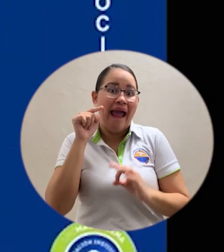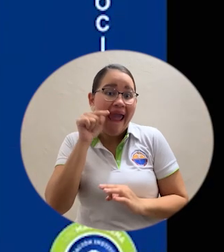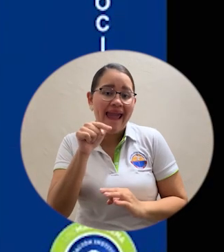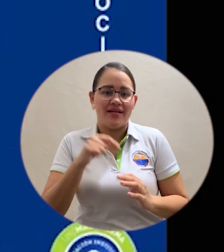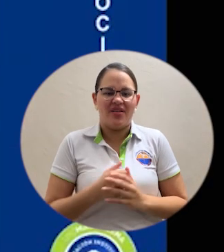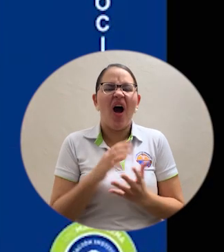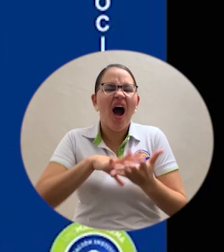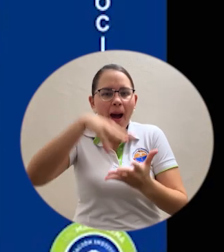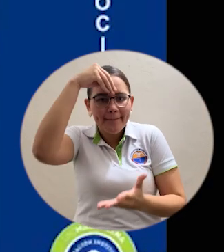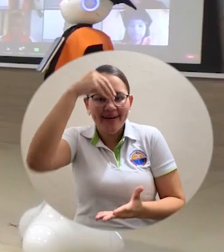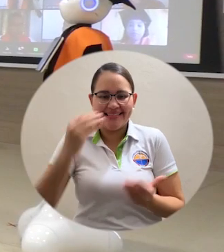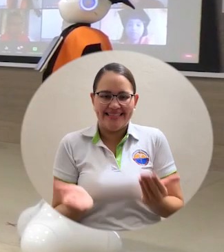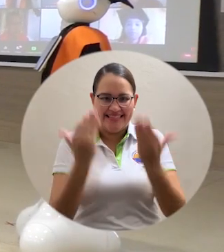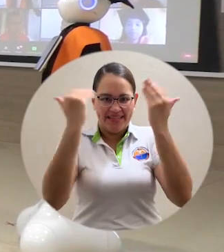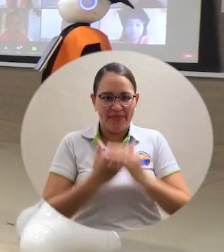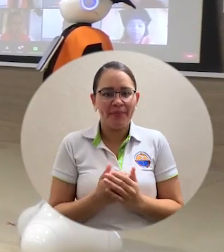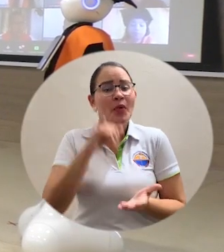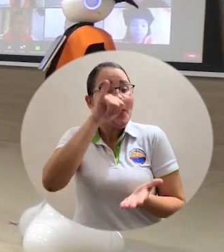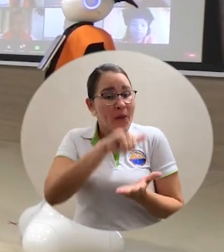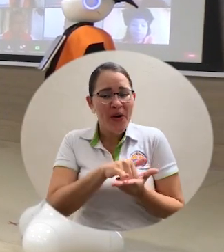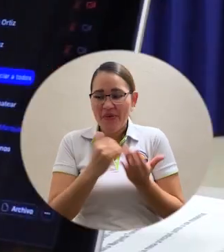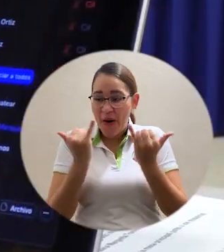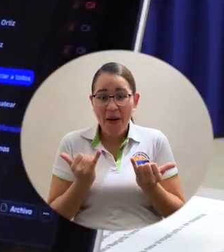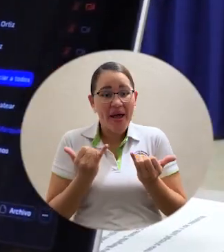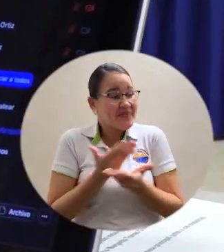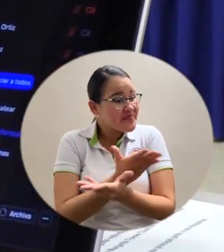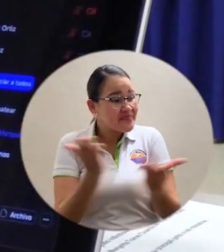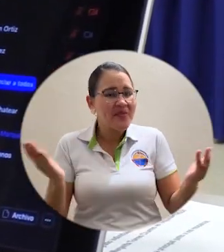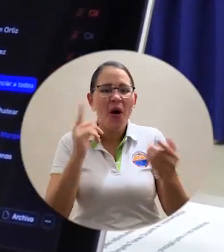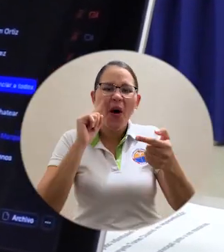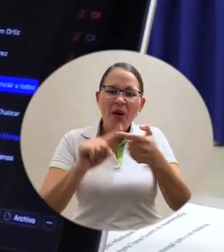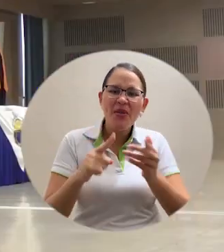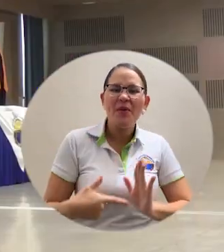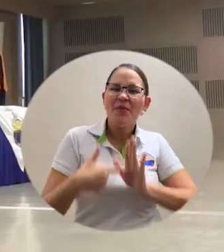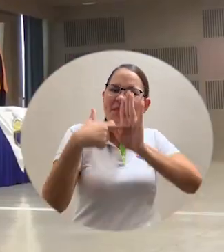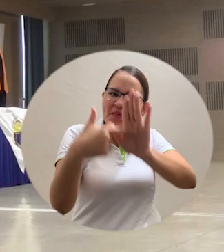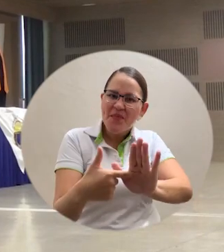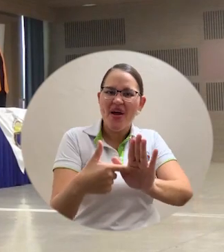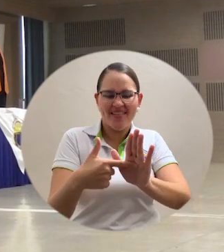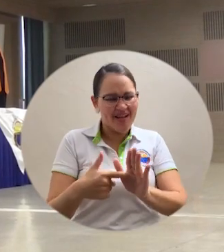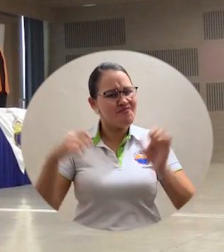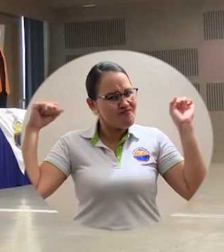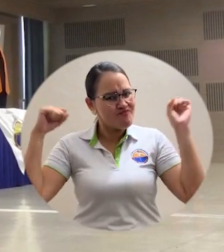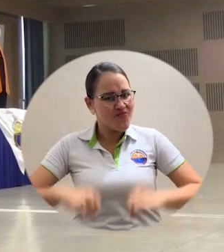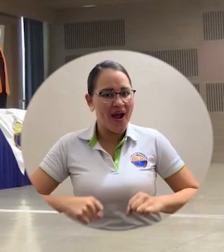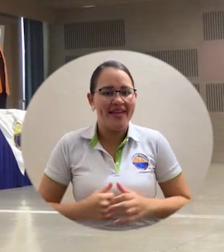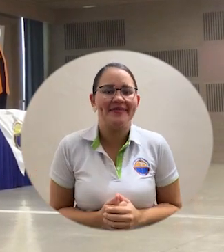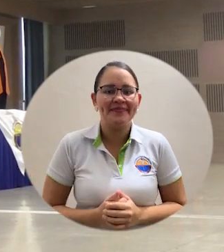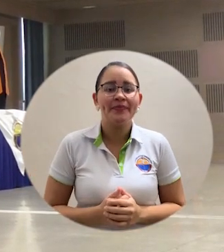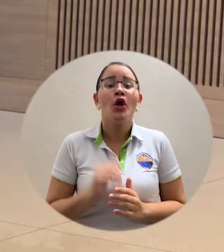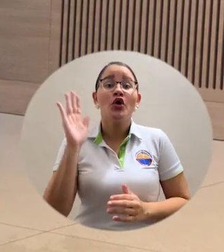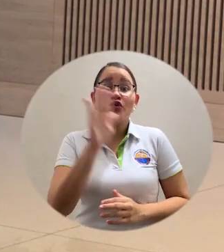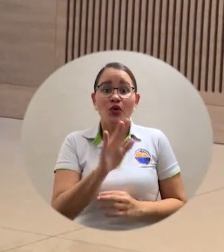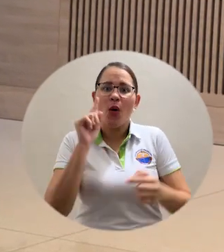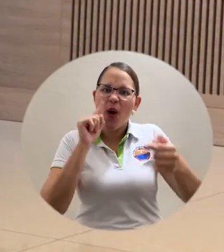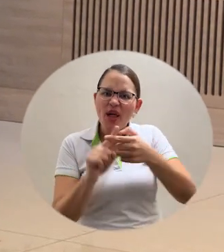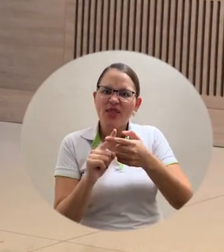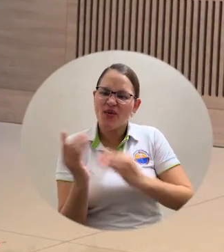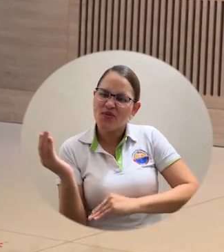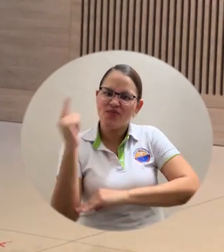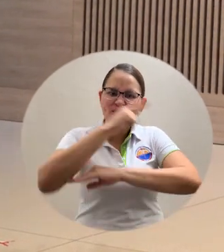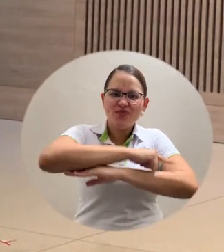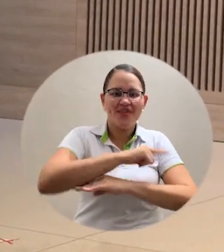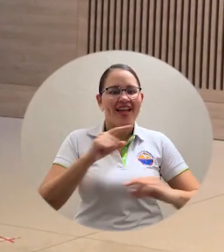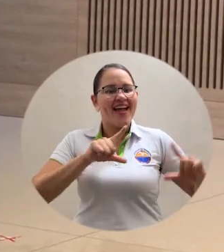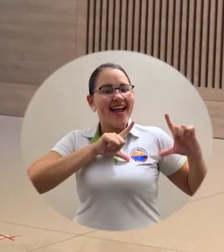testimonio de que sí podemos. La jornada, que estuvo conformada por 3 ceremonias, contó con el protocolo habitual de los actos solemnes de graduación, pero